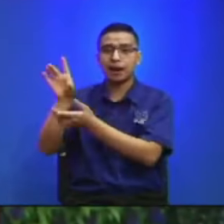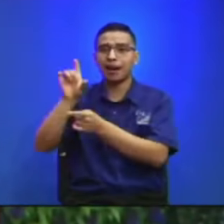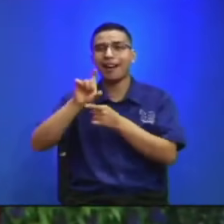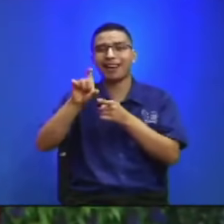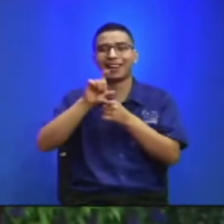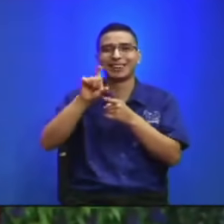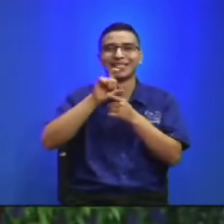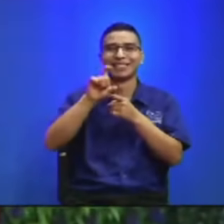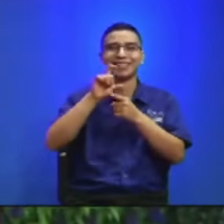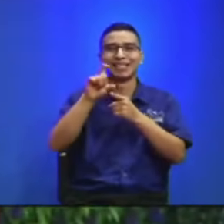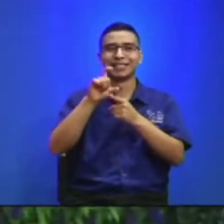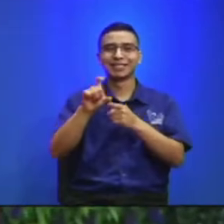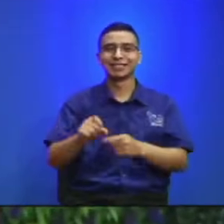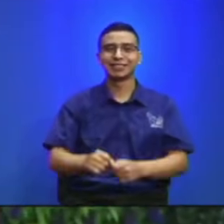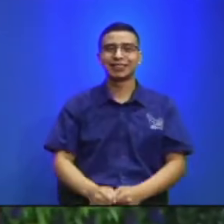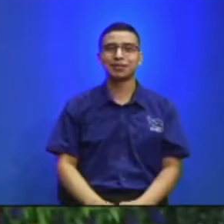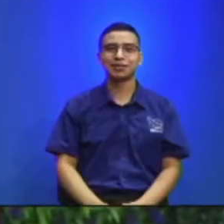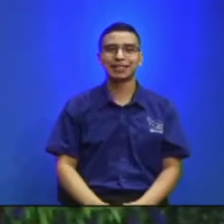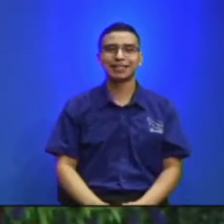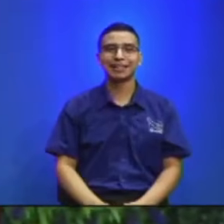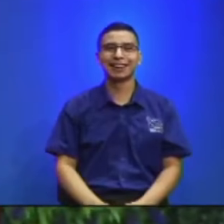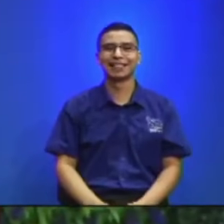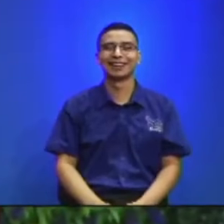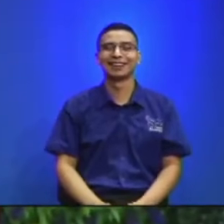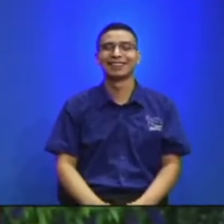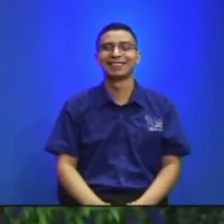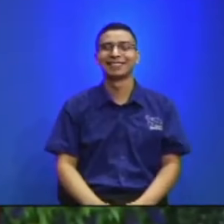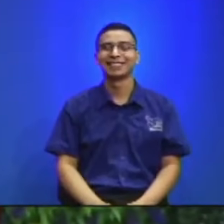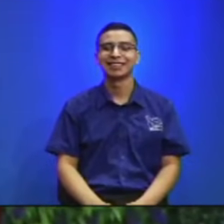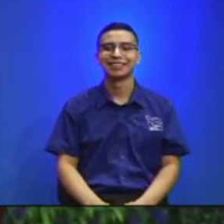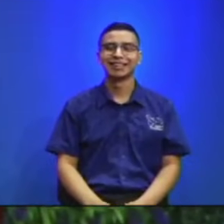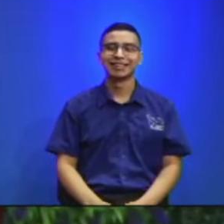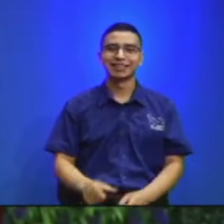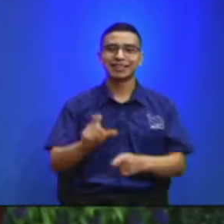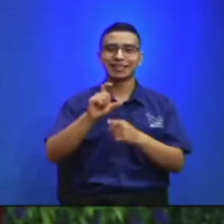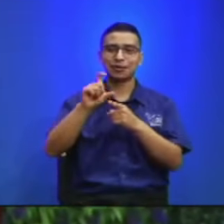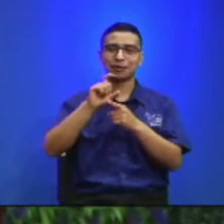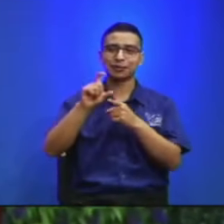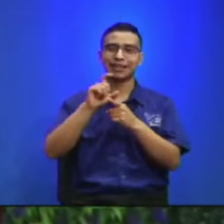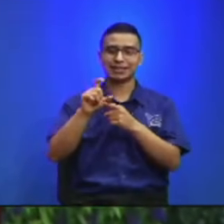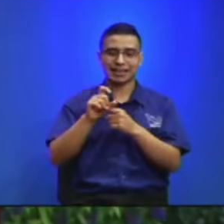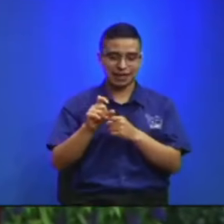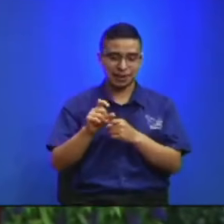que yo traigo mi comida en mis ojos mi cebolla ya no pero te las tengo que cortar